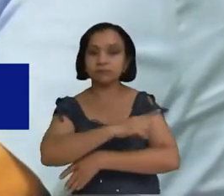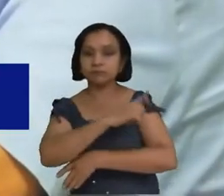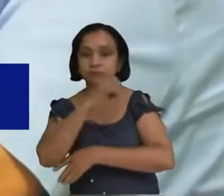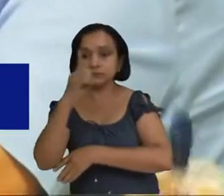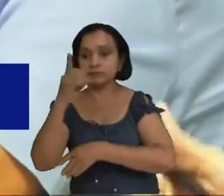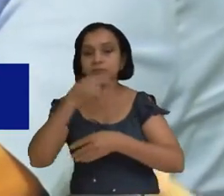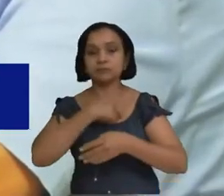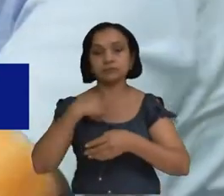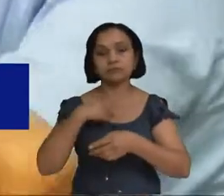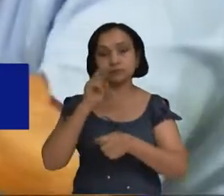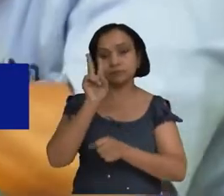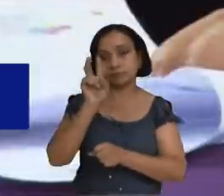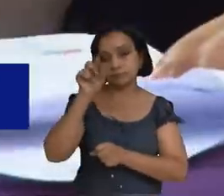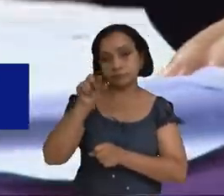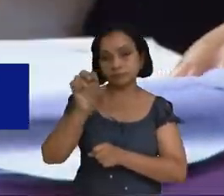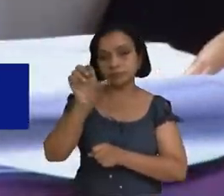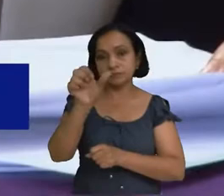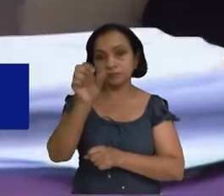será de